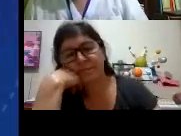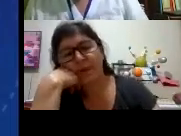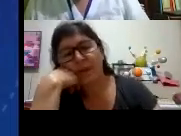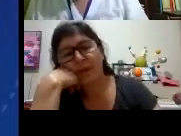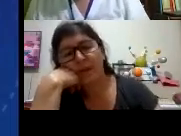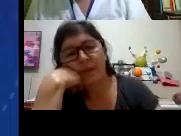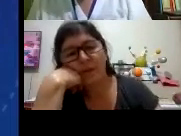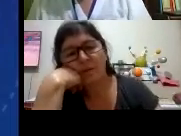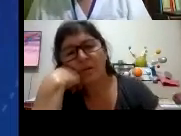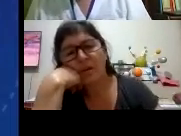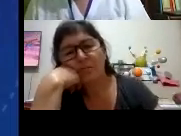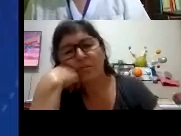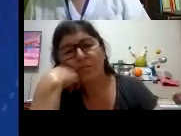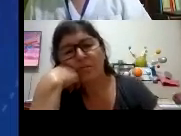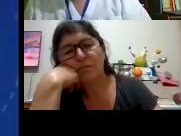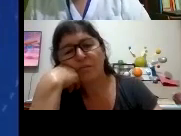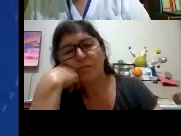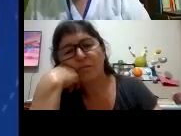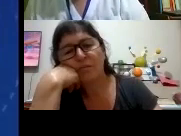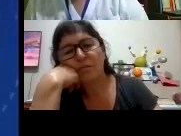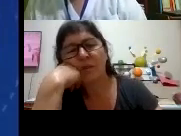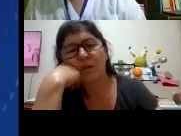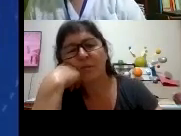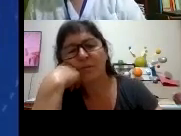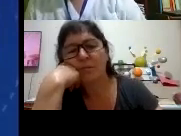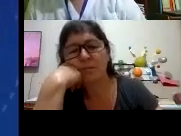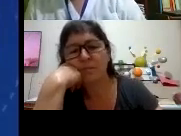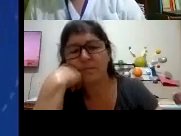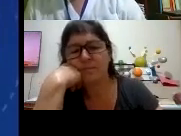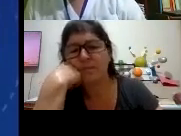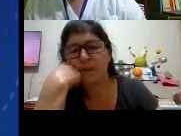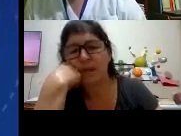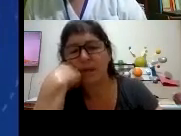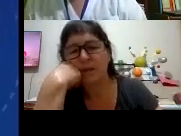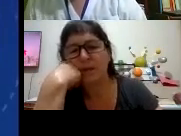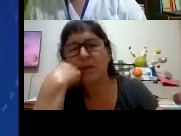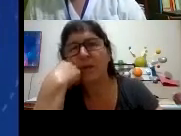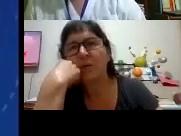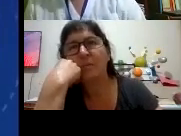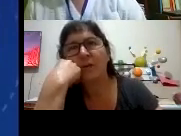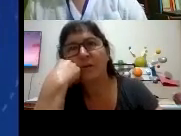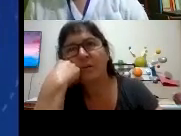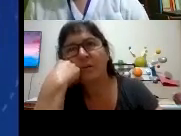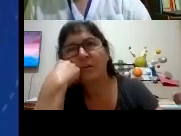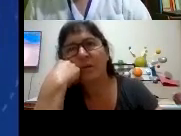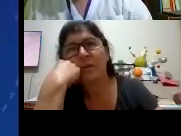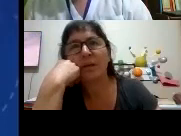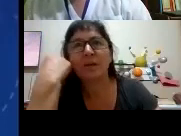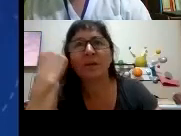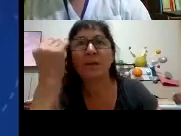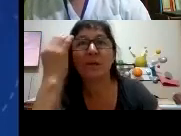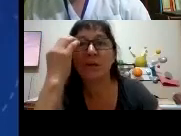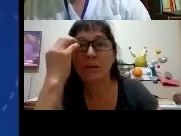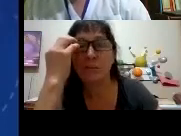en animales como en humanos. Las infecciones respiratorias y sobre todo lo que se conoce posteriormente como